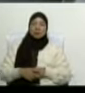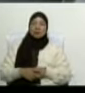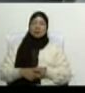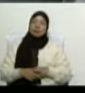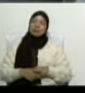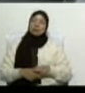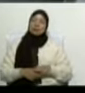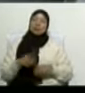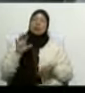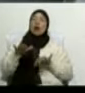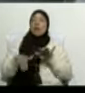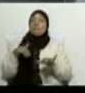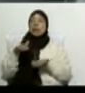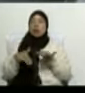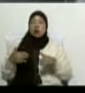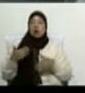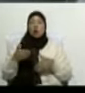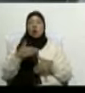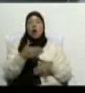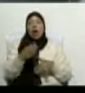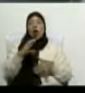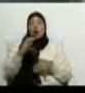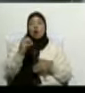raya, compré corocoro,